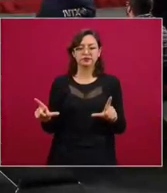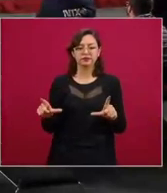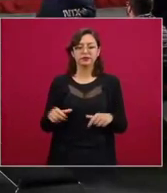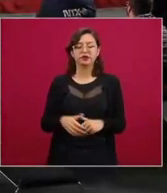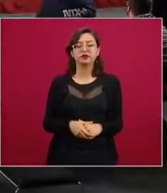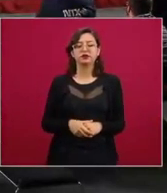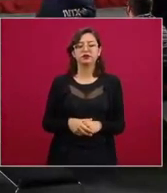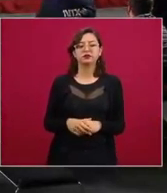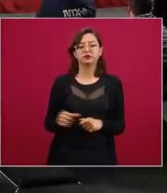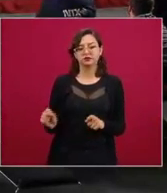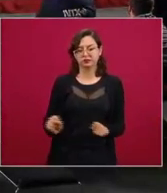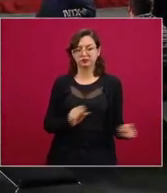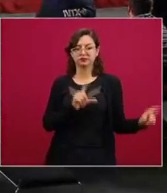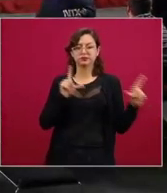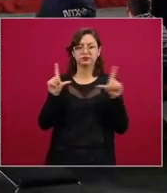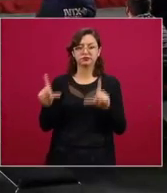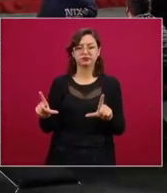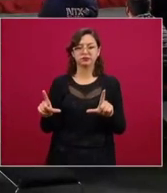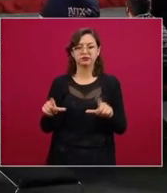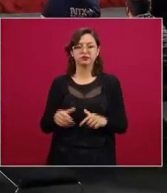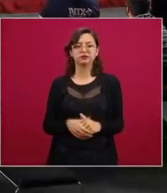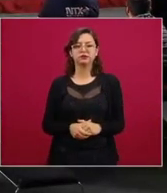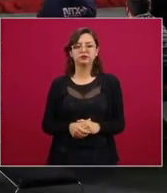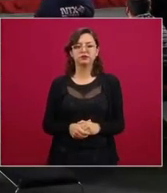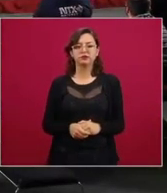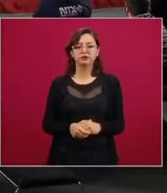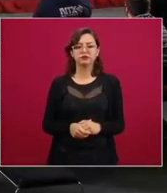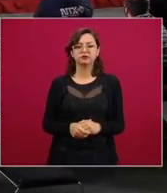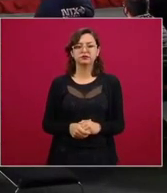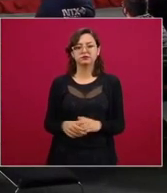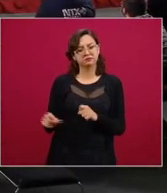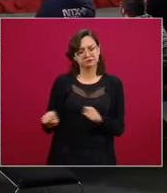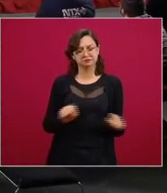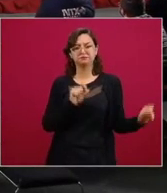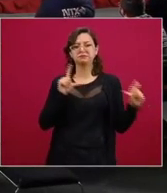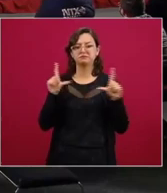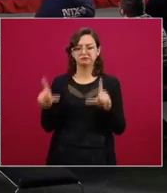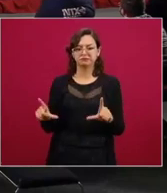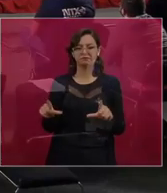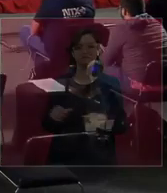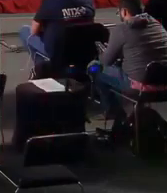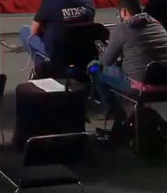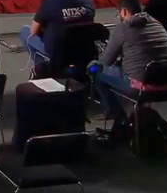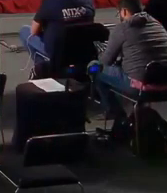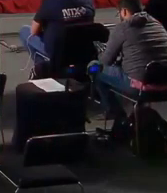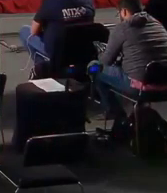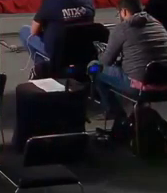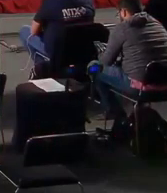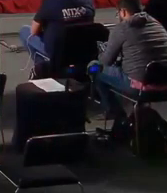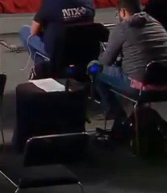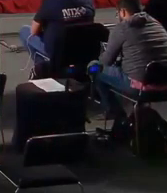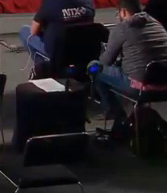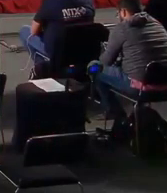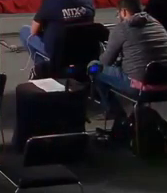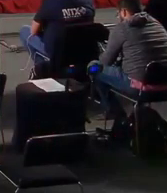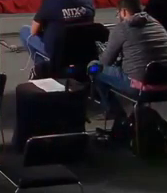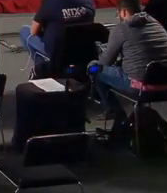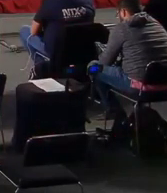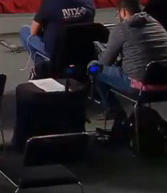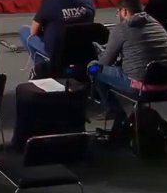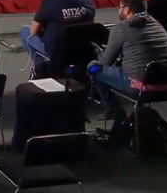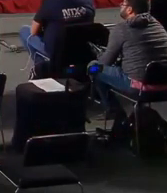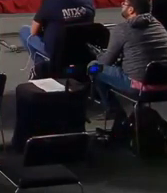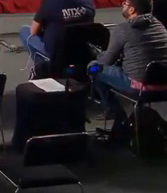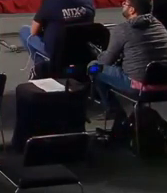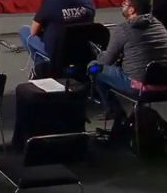parecer. O sea, nos vamos a aventar toda la mañanera aquí, toda la mañanera, porque el secretario de Educación va a pasar hasta el último. El Consejo si hablamos ahorita general, de lo que está hablando